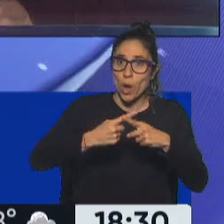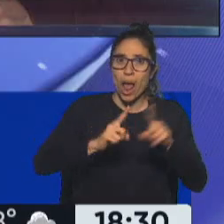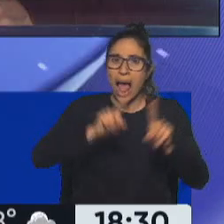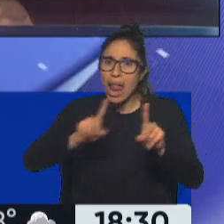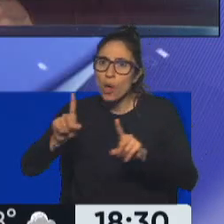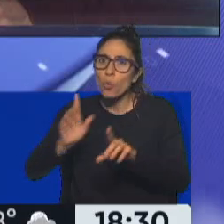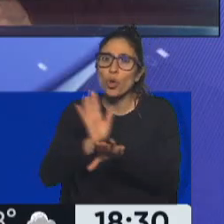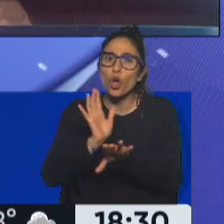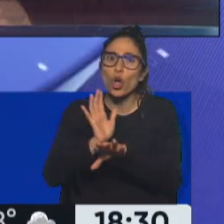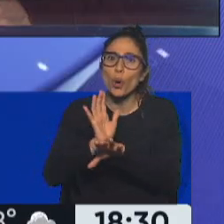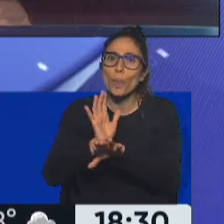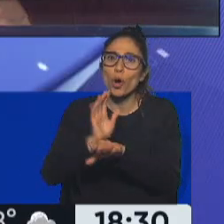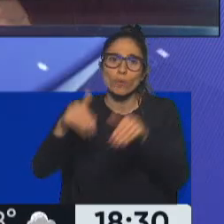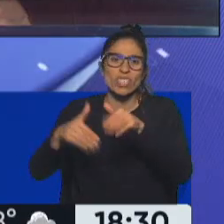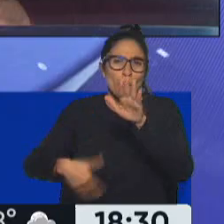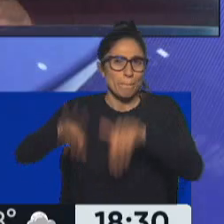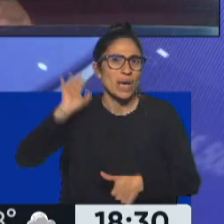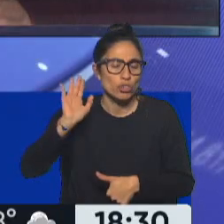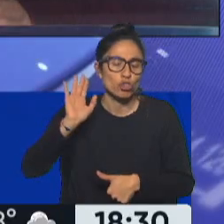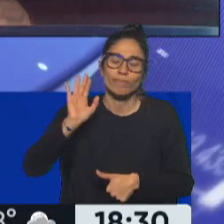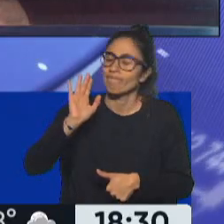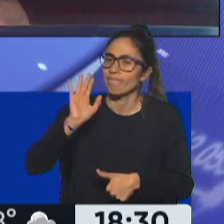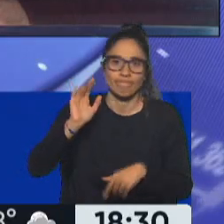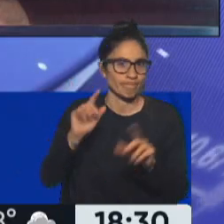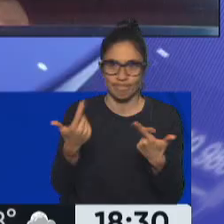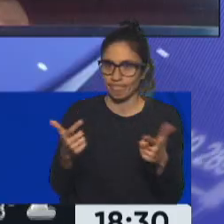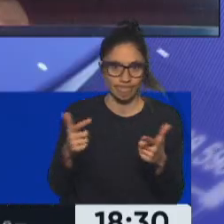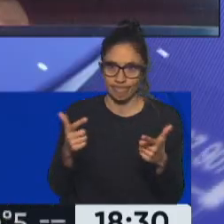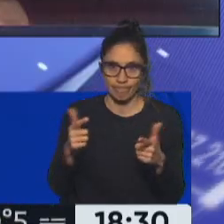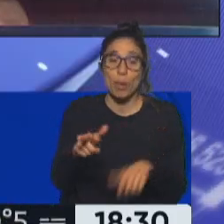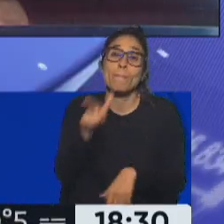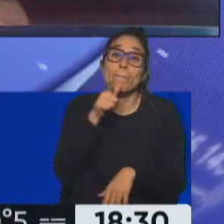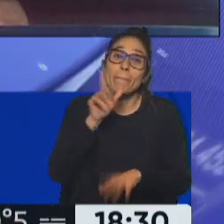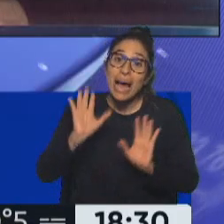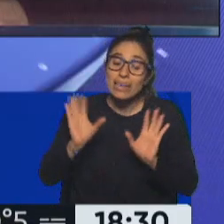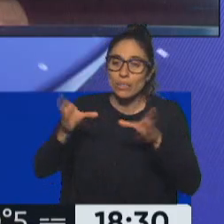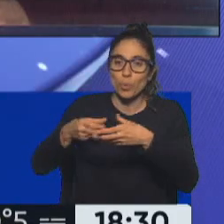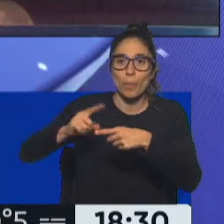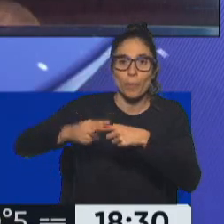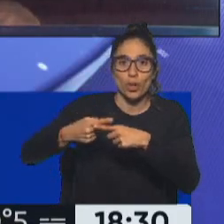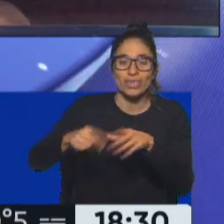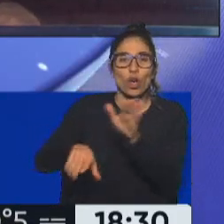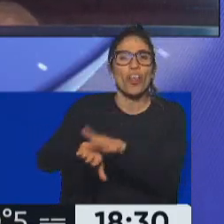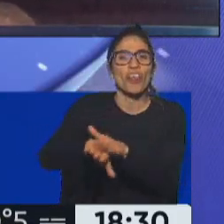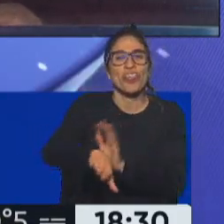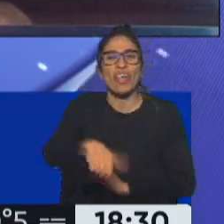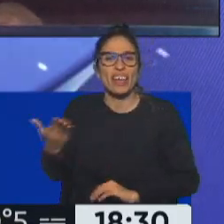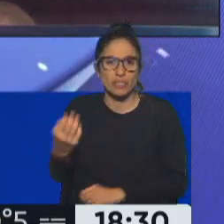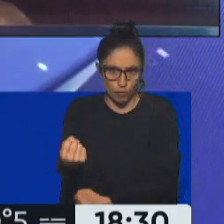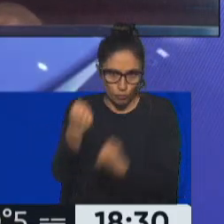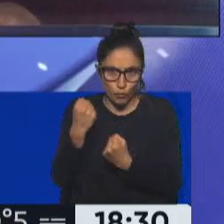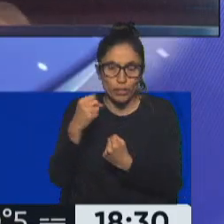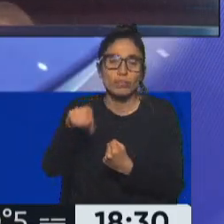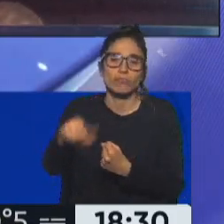una tendencia a el triunfo de la extrema derecha, que hoy aparentemente